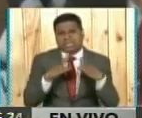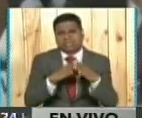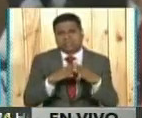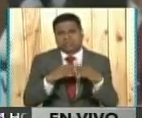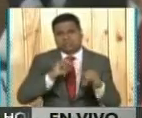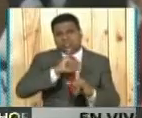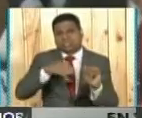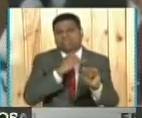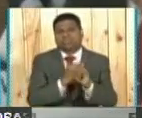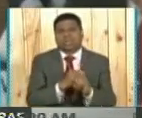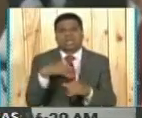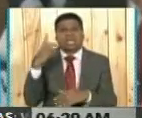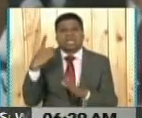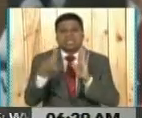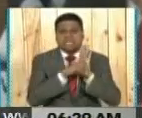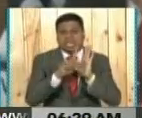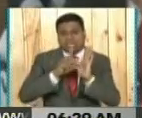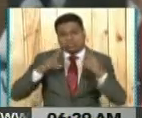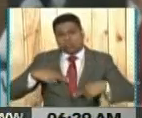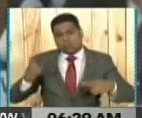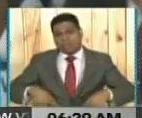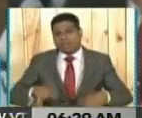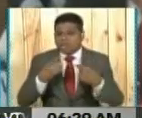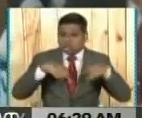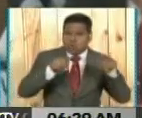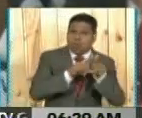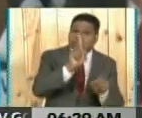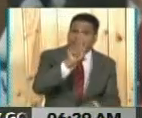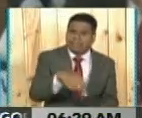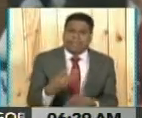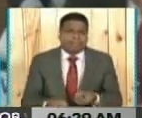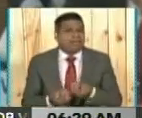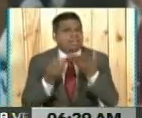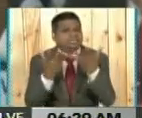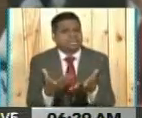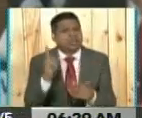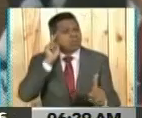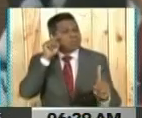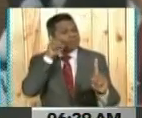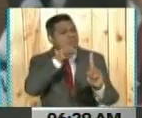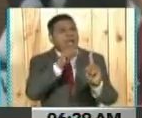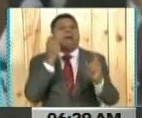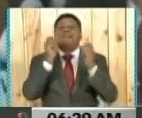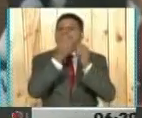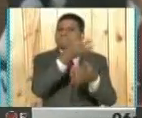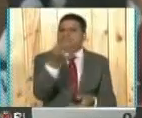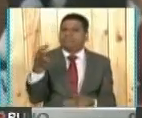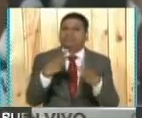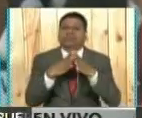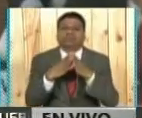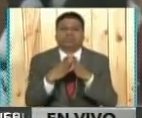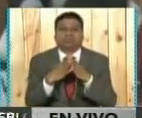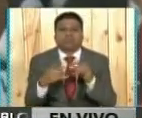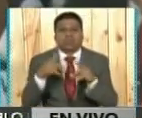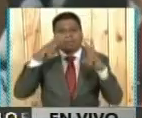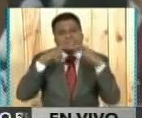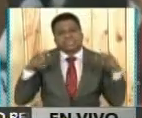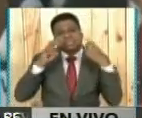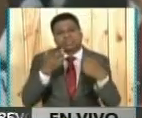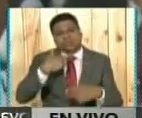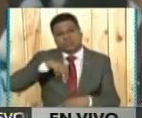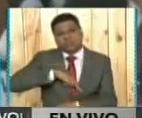de Protección de Derechos Humanos. Asimismo, para garantizar la objetividad y la seguridad jurídica de las investigaciones,